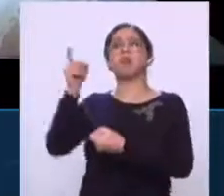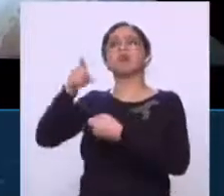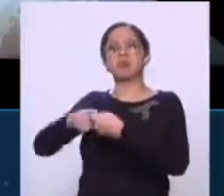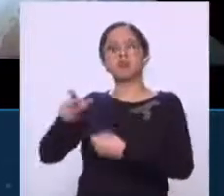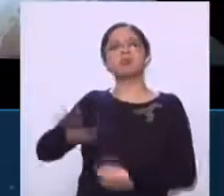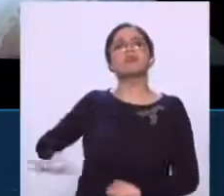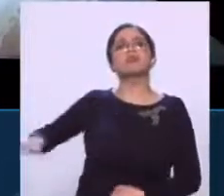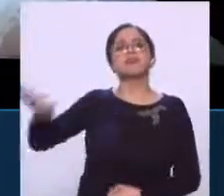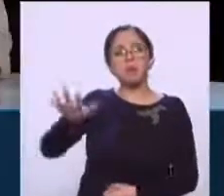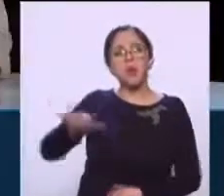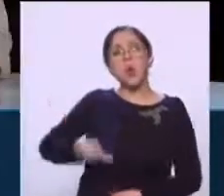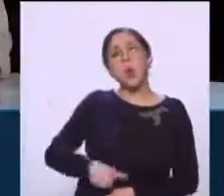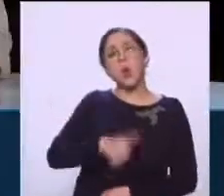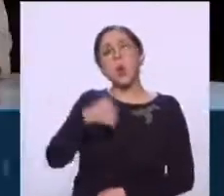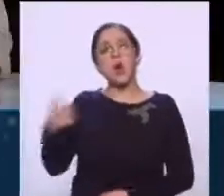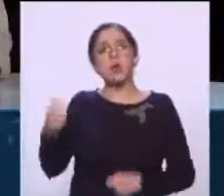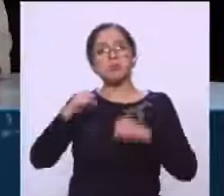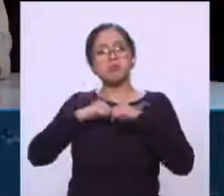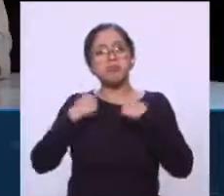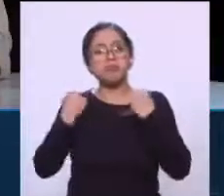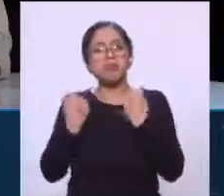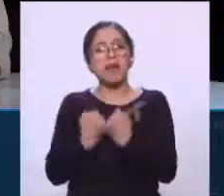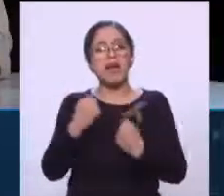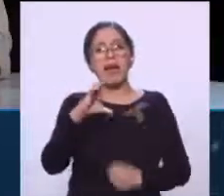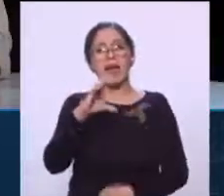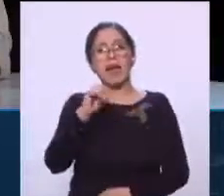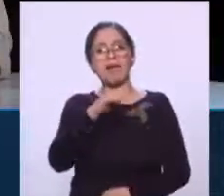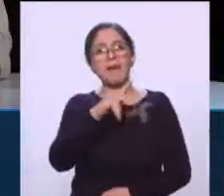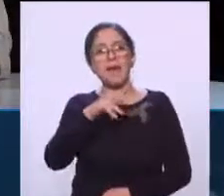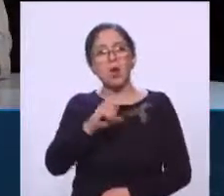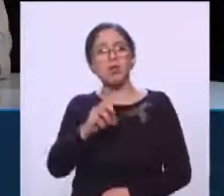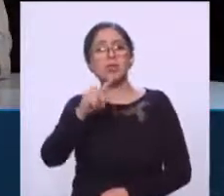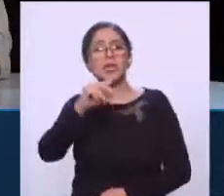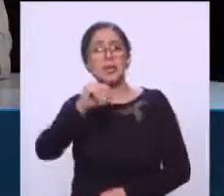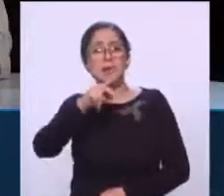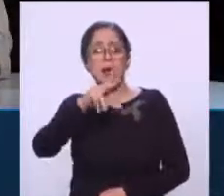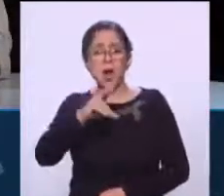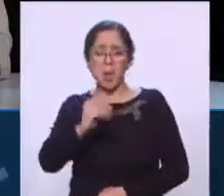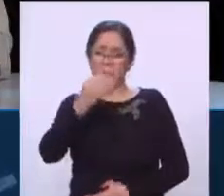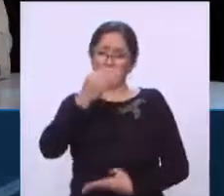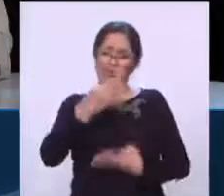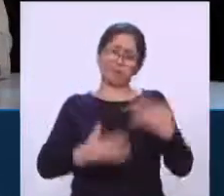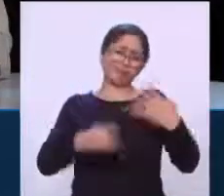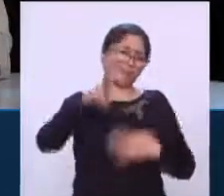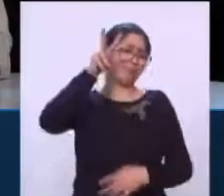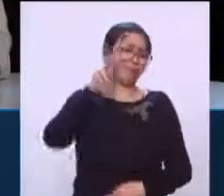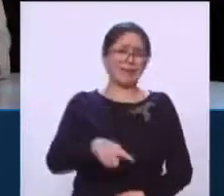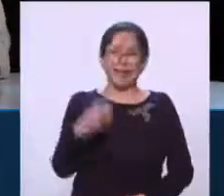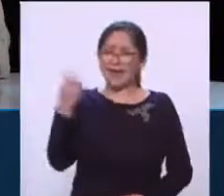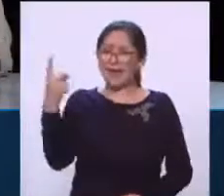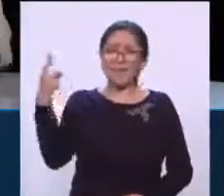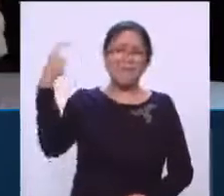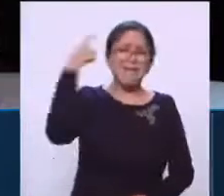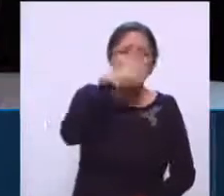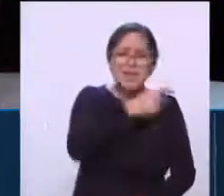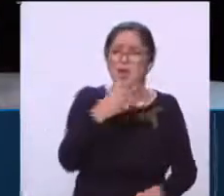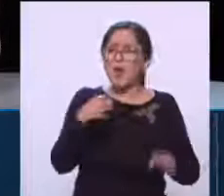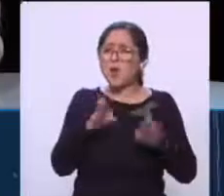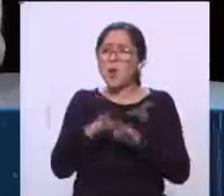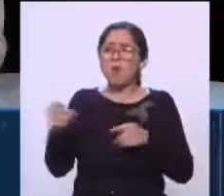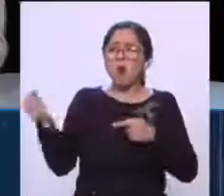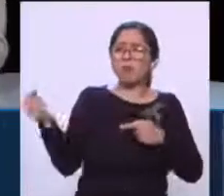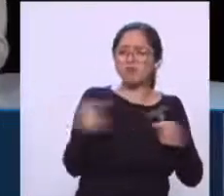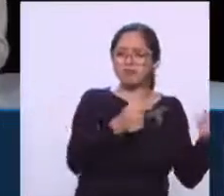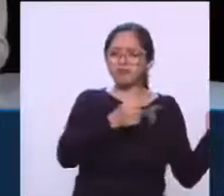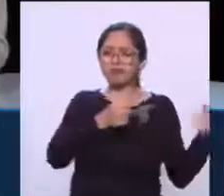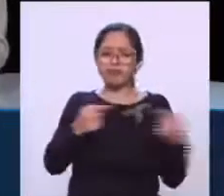territorio estatal, más el cártel de los Caballeros Templarios, que opera en la zona sur del estado, y que esto complejiza la disputa de los grupos criminales